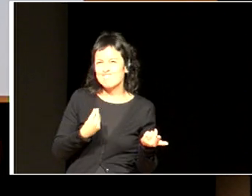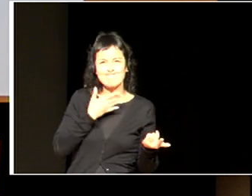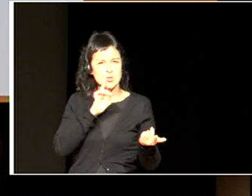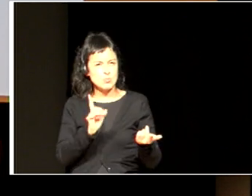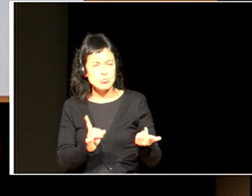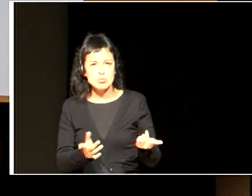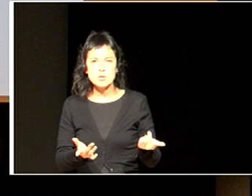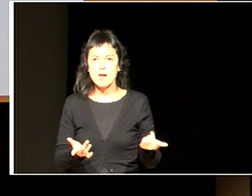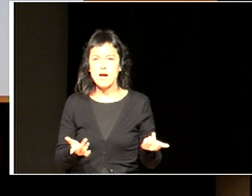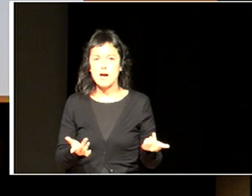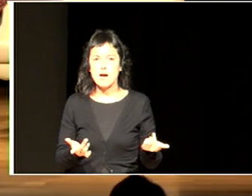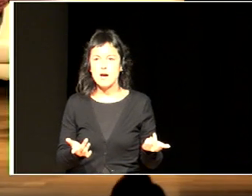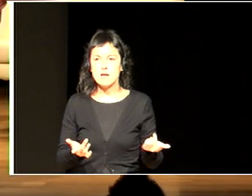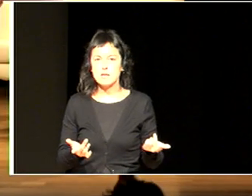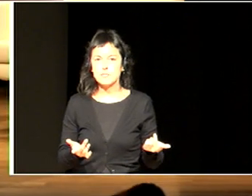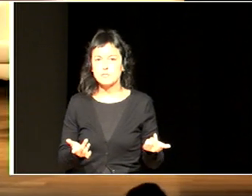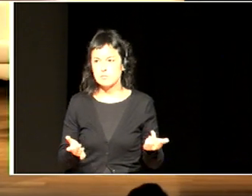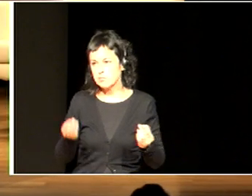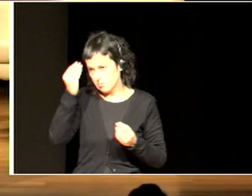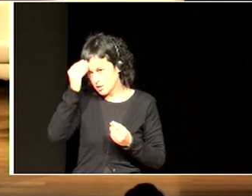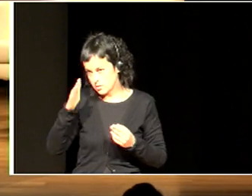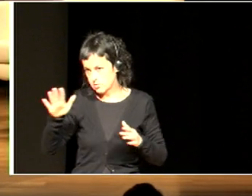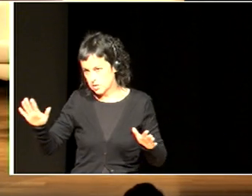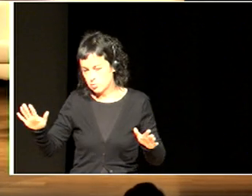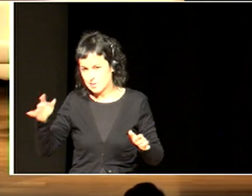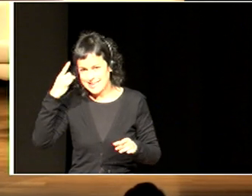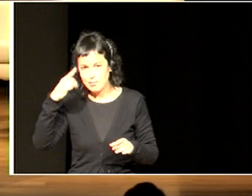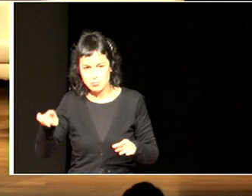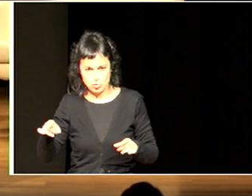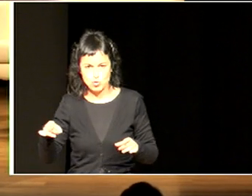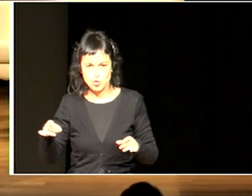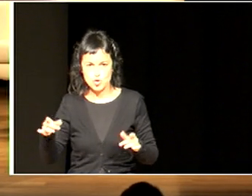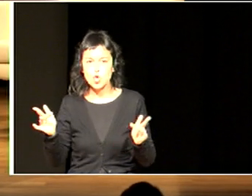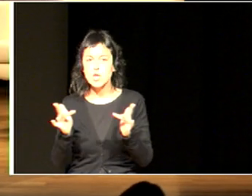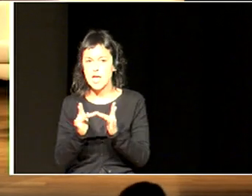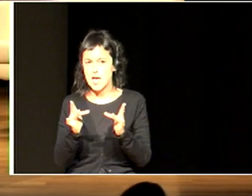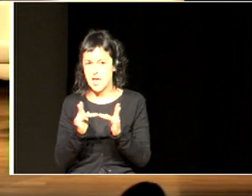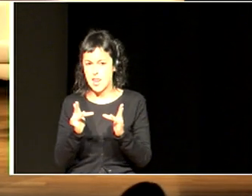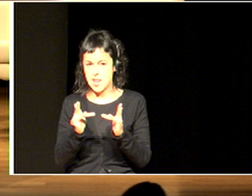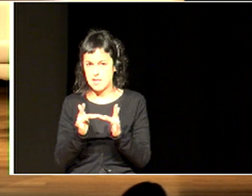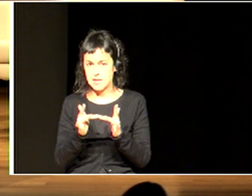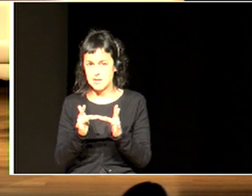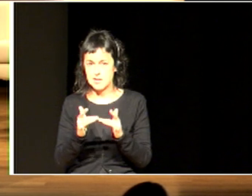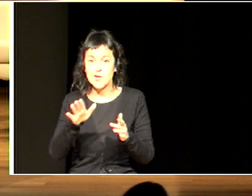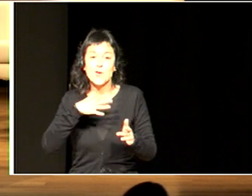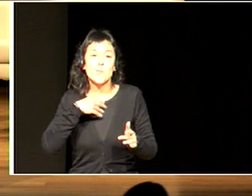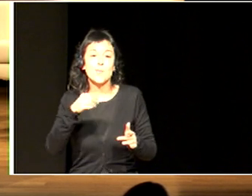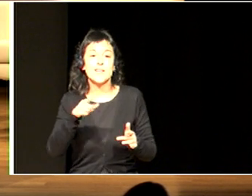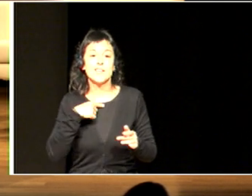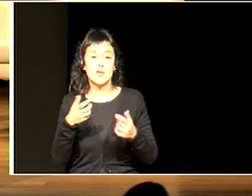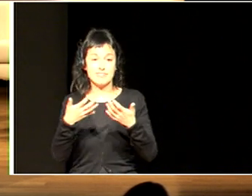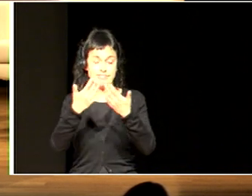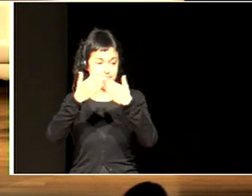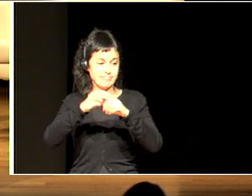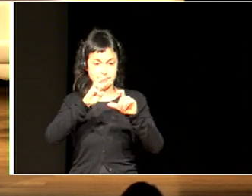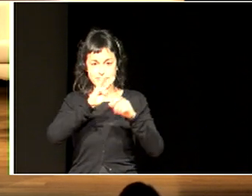y por supuesto ya sabemos lo que va a pasar son los enlaces un enlace hoy existe mañana igual no y ya está